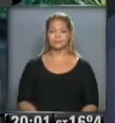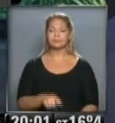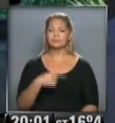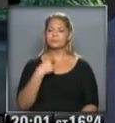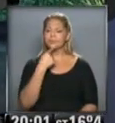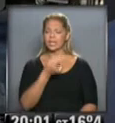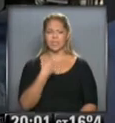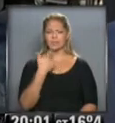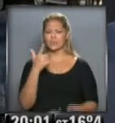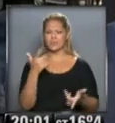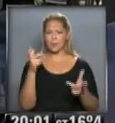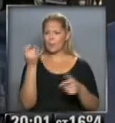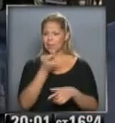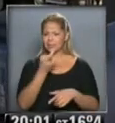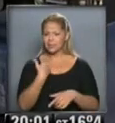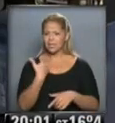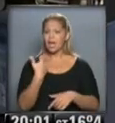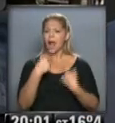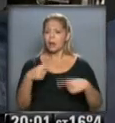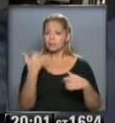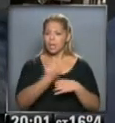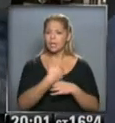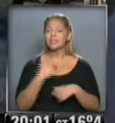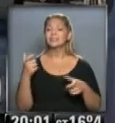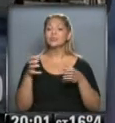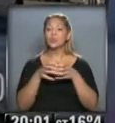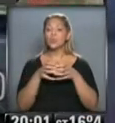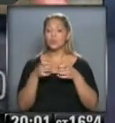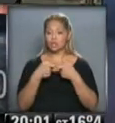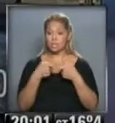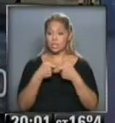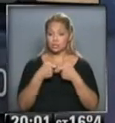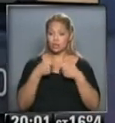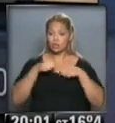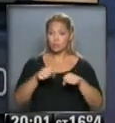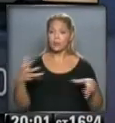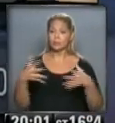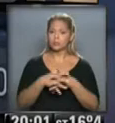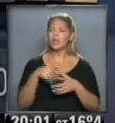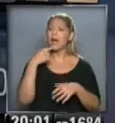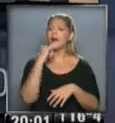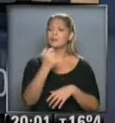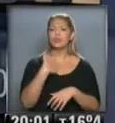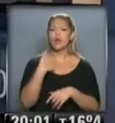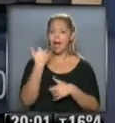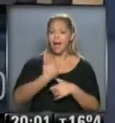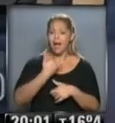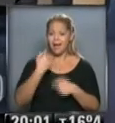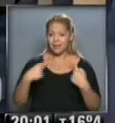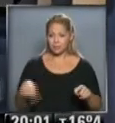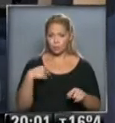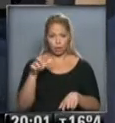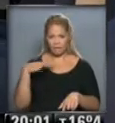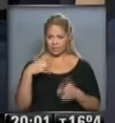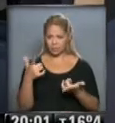Niegan desabastecimiento. La Asociación de Supermercados Unidos descartó que haya artículos faltantes a raíz del plan de control de precios